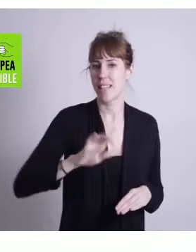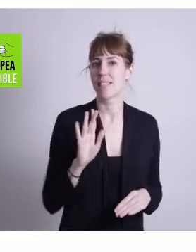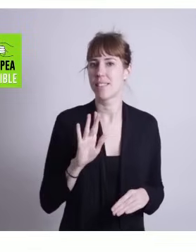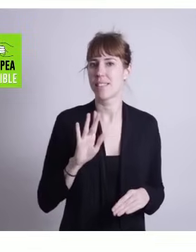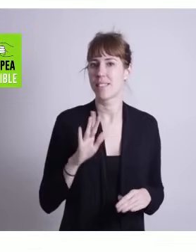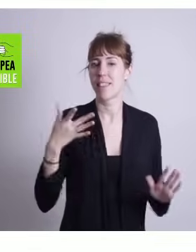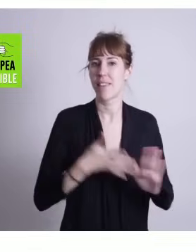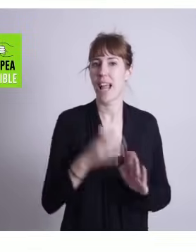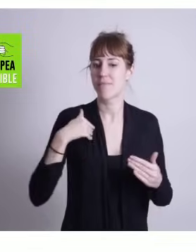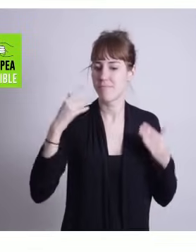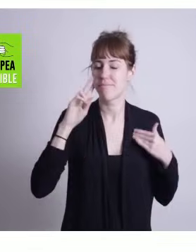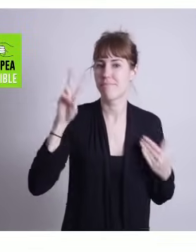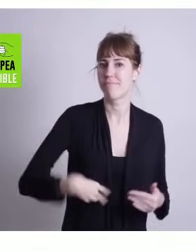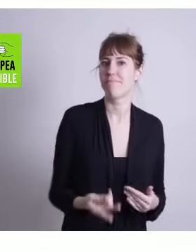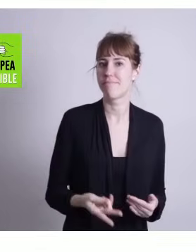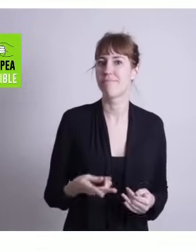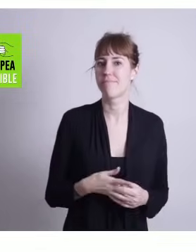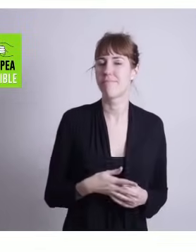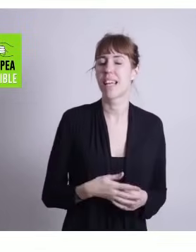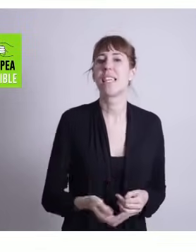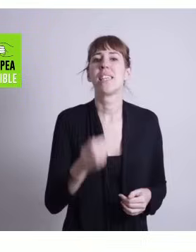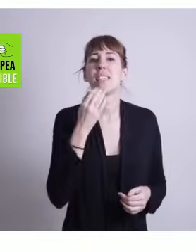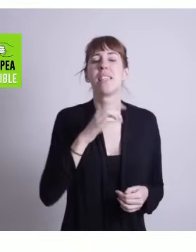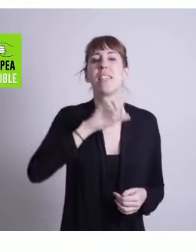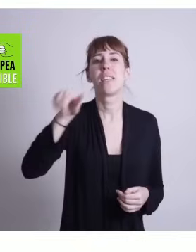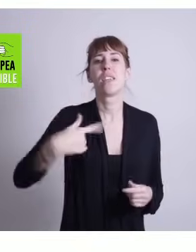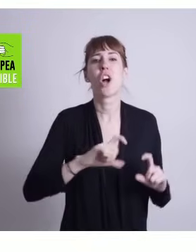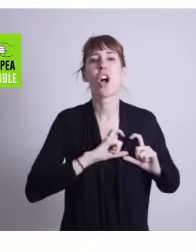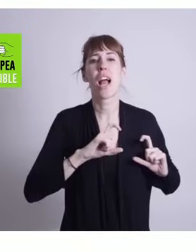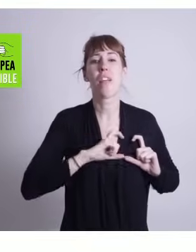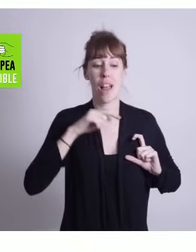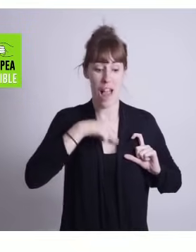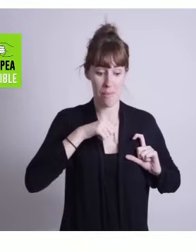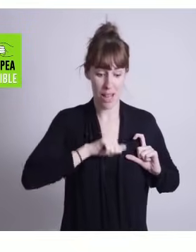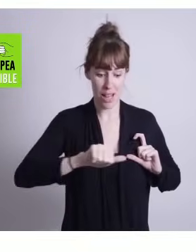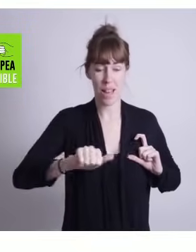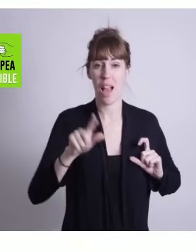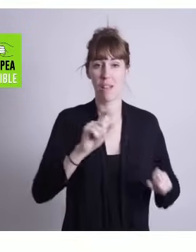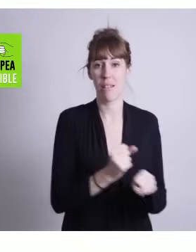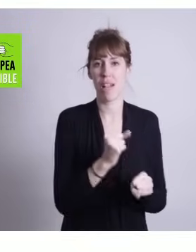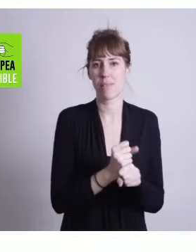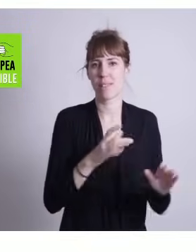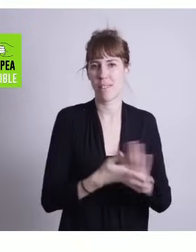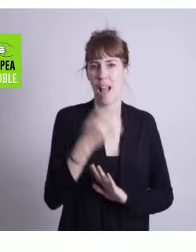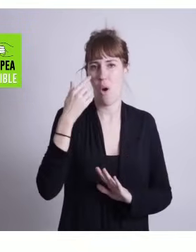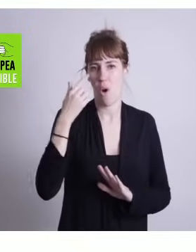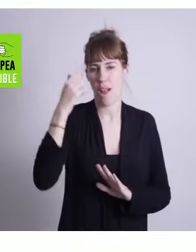verdadero. Si nosotros no trabajamos desde nuestro centro corazón, nunca podremos activar el ojo de la mente.